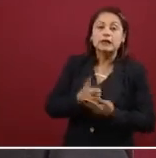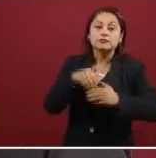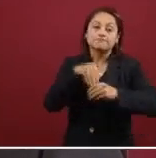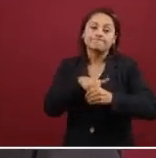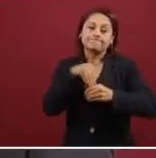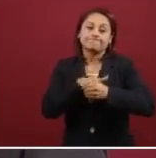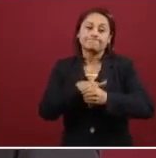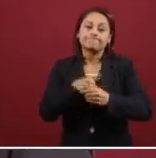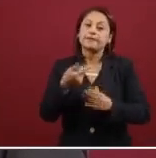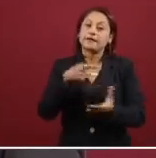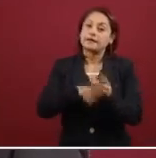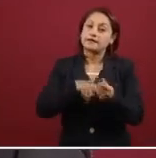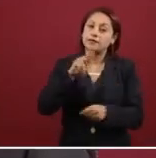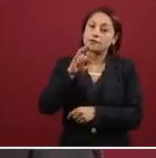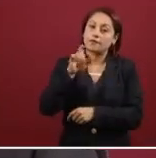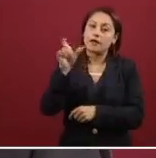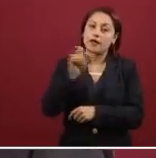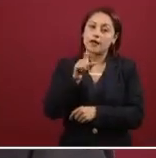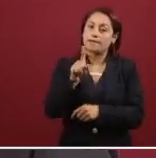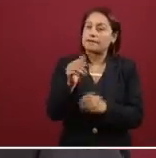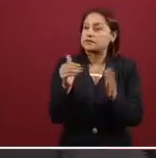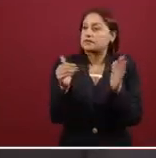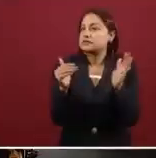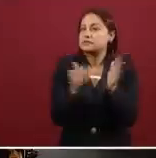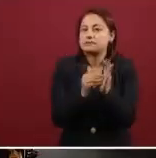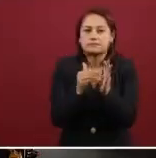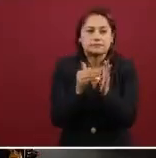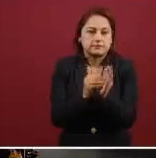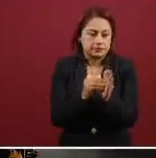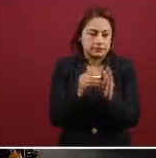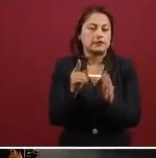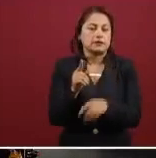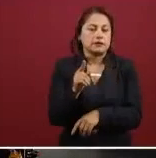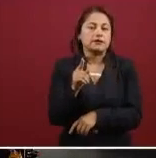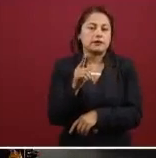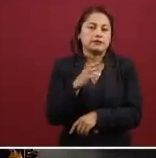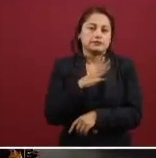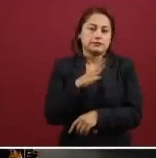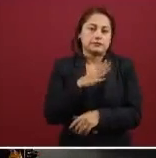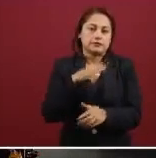cientos de millones de pesos, miles diría yo. Sí.